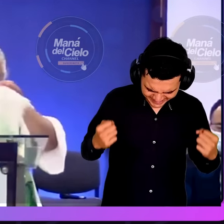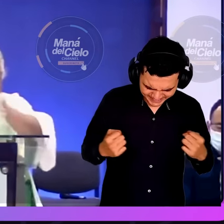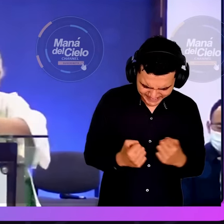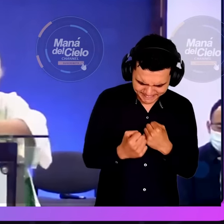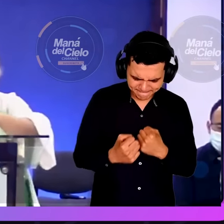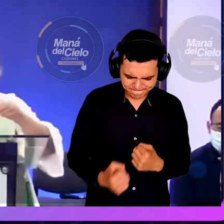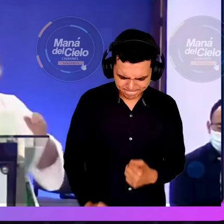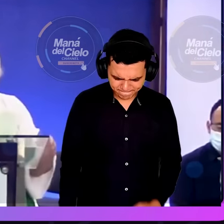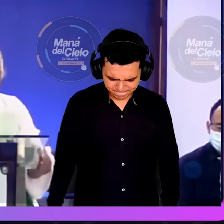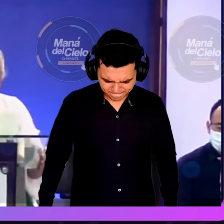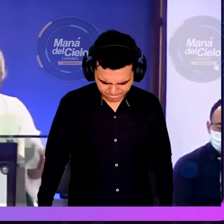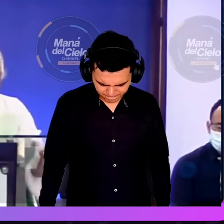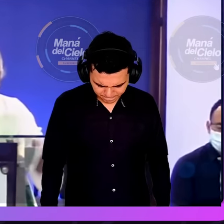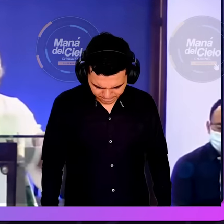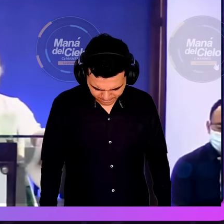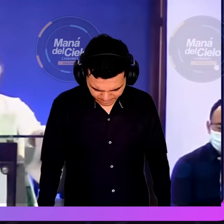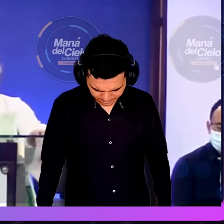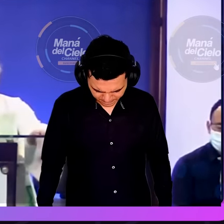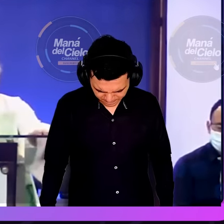¡Ayúdanos!